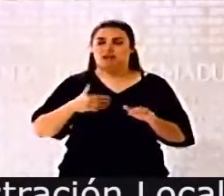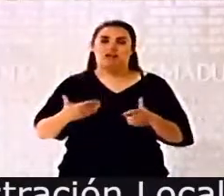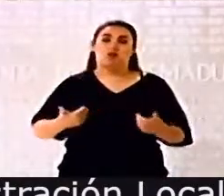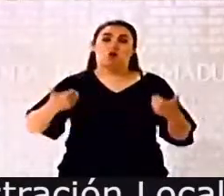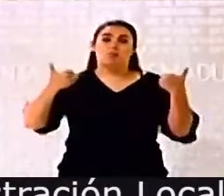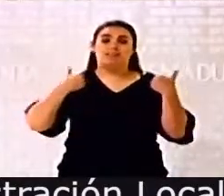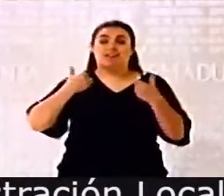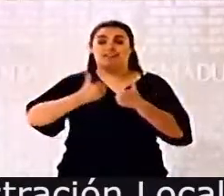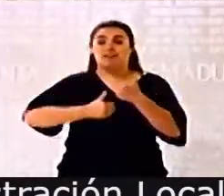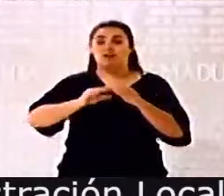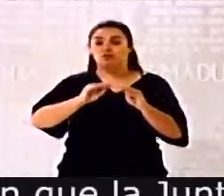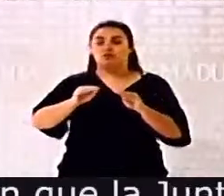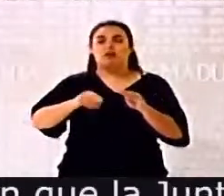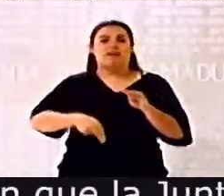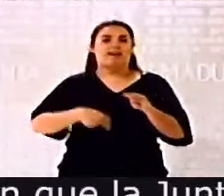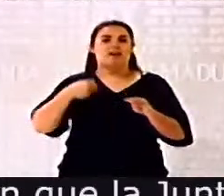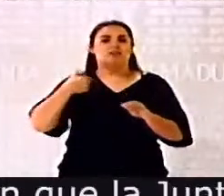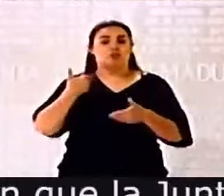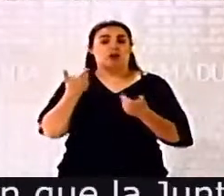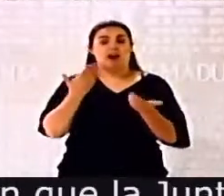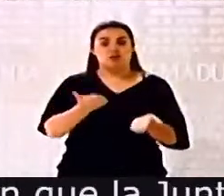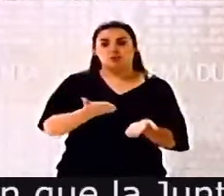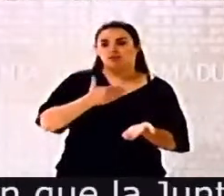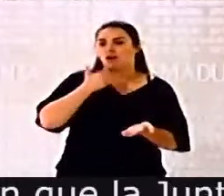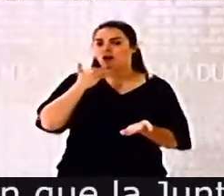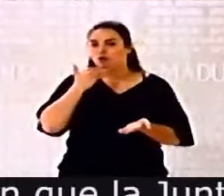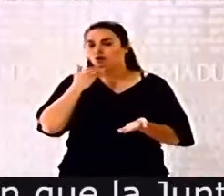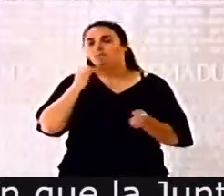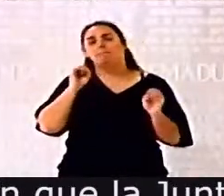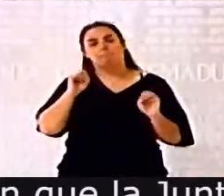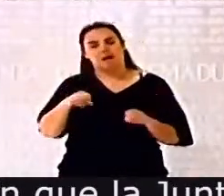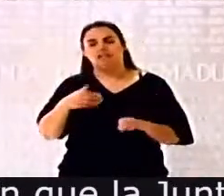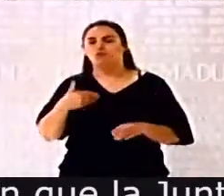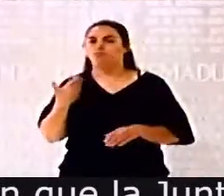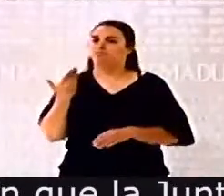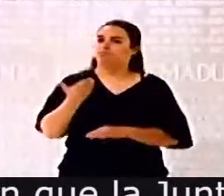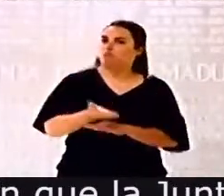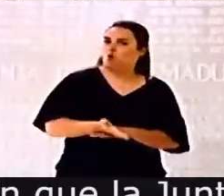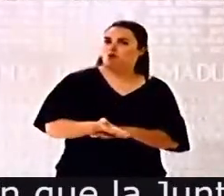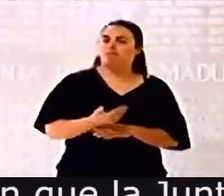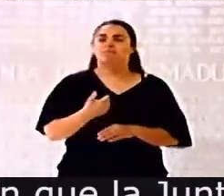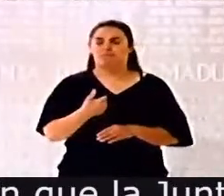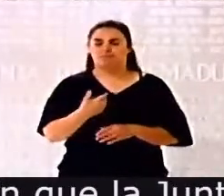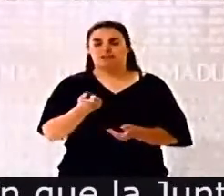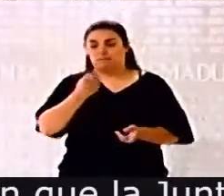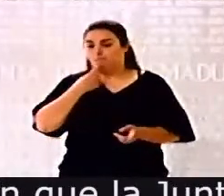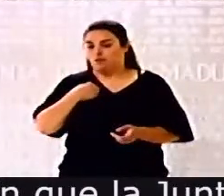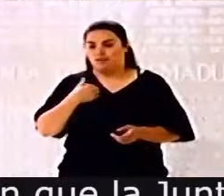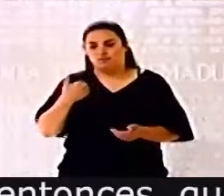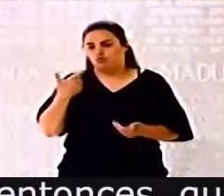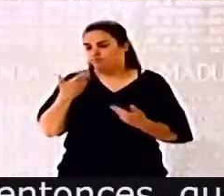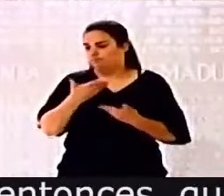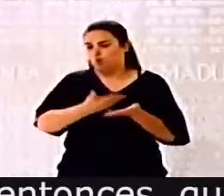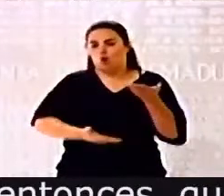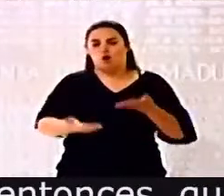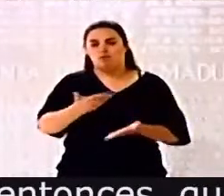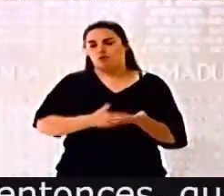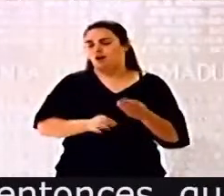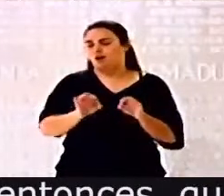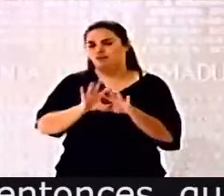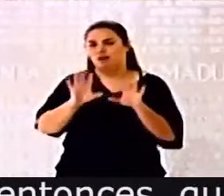competencias tendríamos que echarle la mano en algo, pues entonces que nos lo digan y nosotros estaremos dispuestos